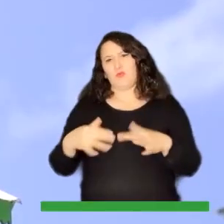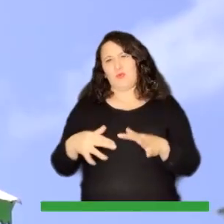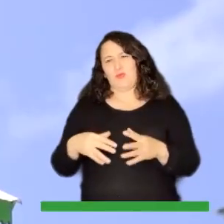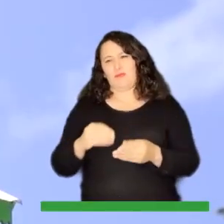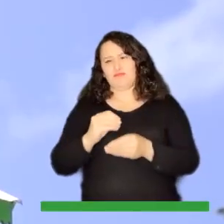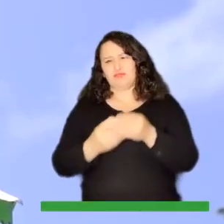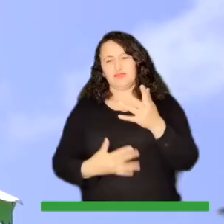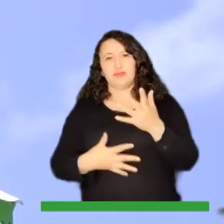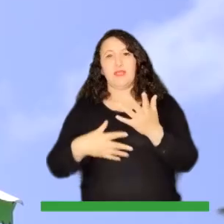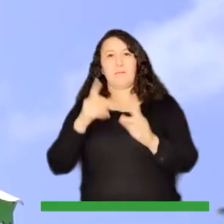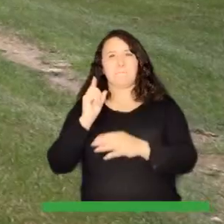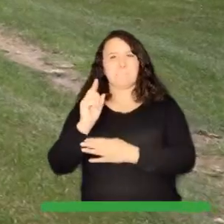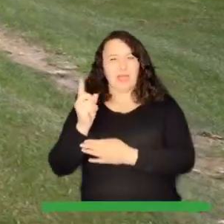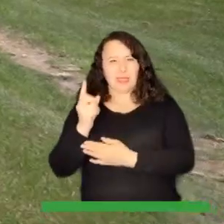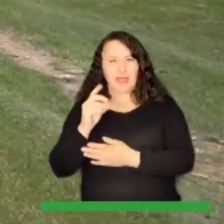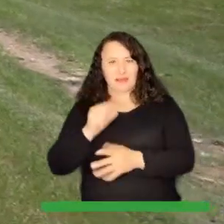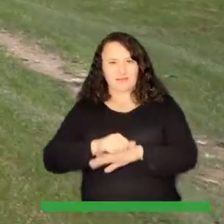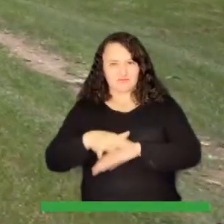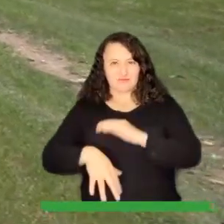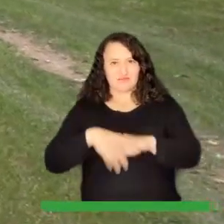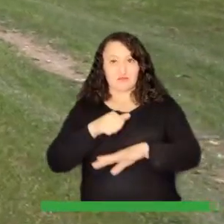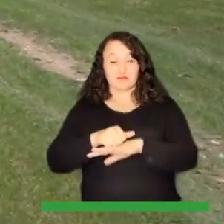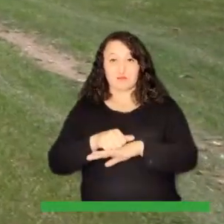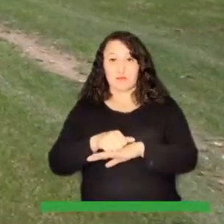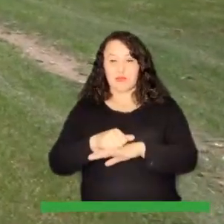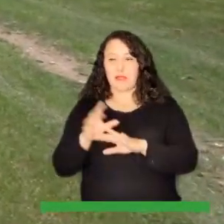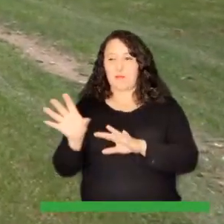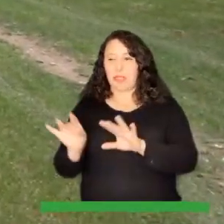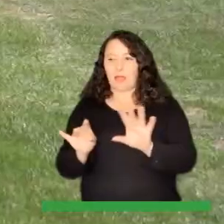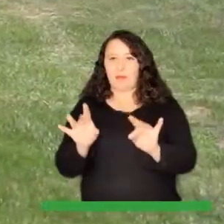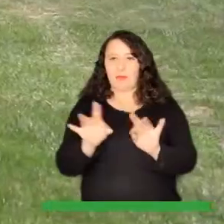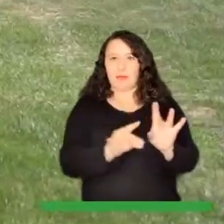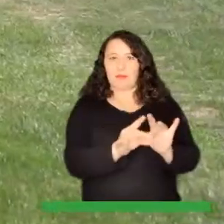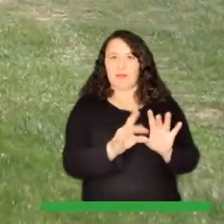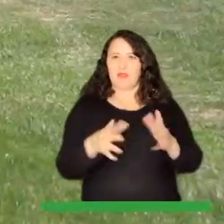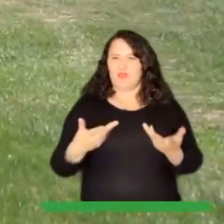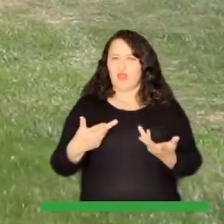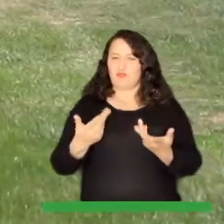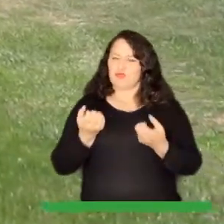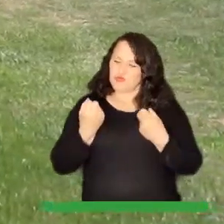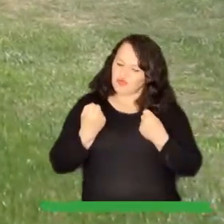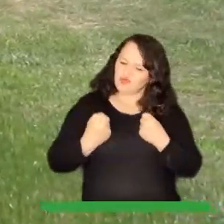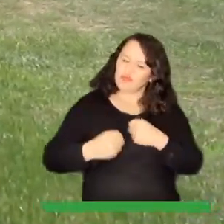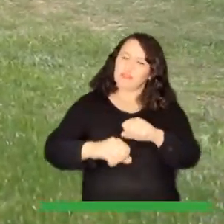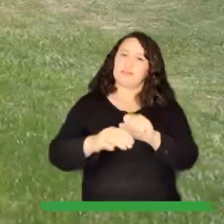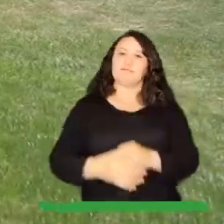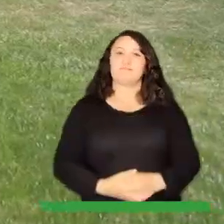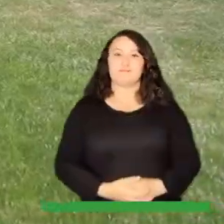muchas maderas recicladas después del huracán Otto, pegadas unas a otras a punta de resiliencia.